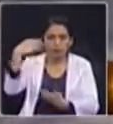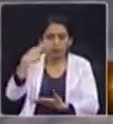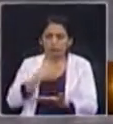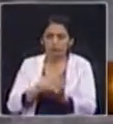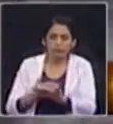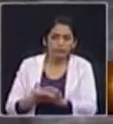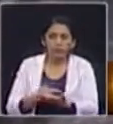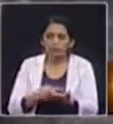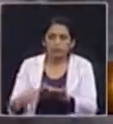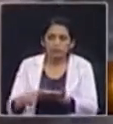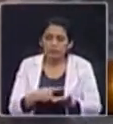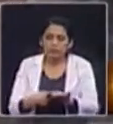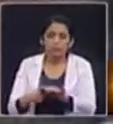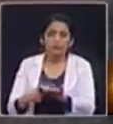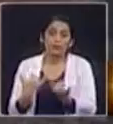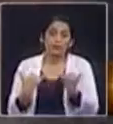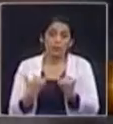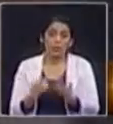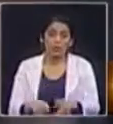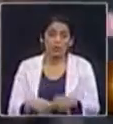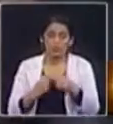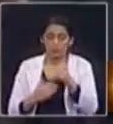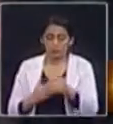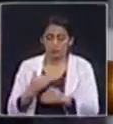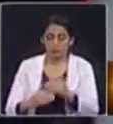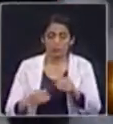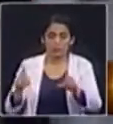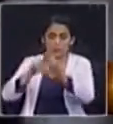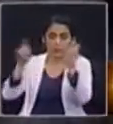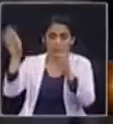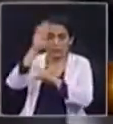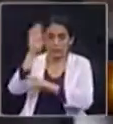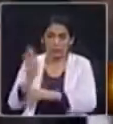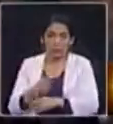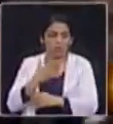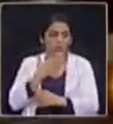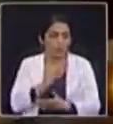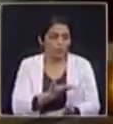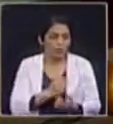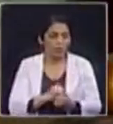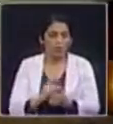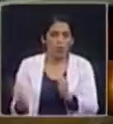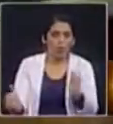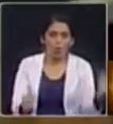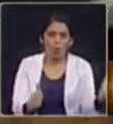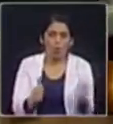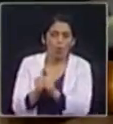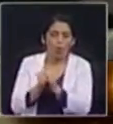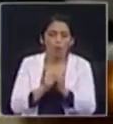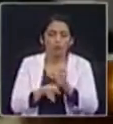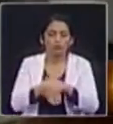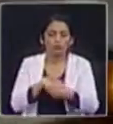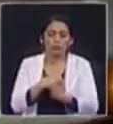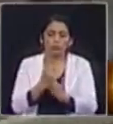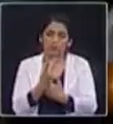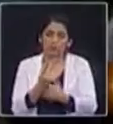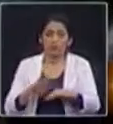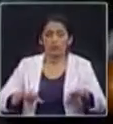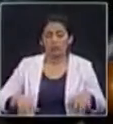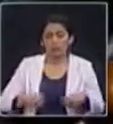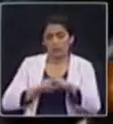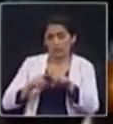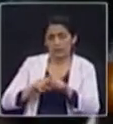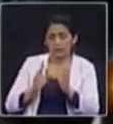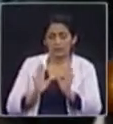está procesado en el caso Odebrecht dentro de la investigación de presunta asociación ilícita. A eso se